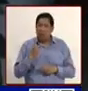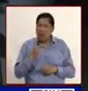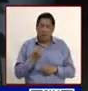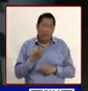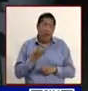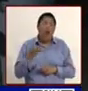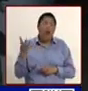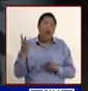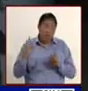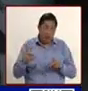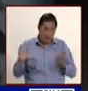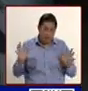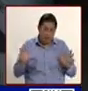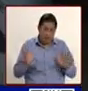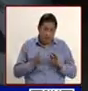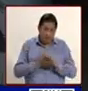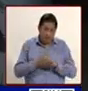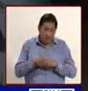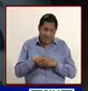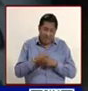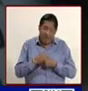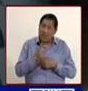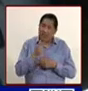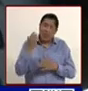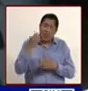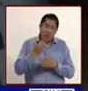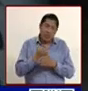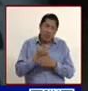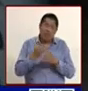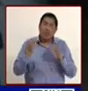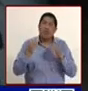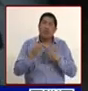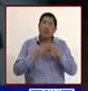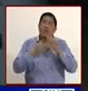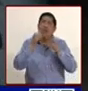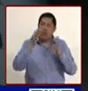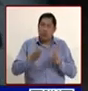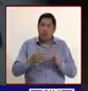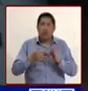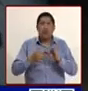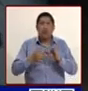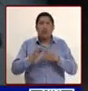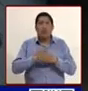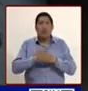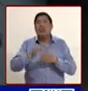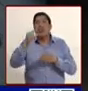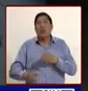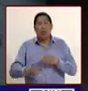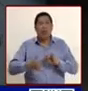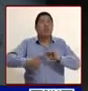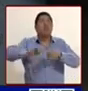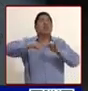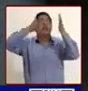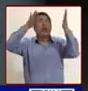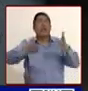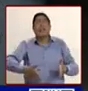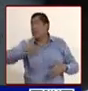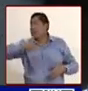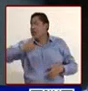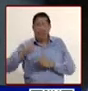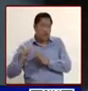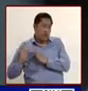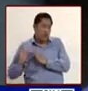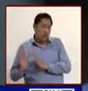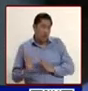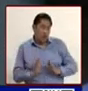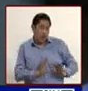existe quienes son los propietarios de la construcción, quienes son los ingenieros o arquitectos, quienes son los albañiles y quienes son los que